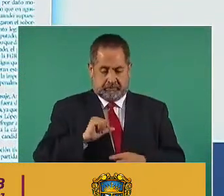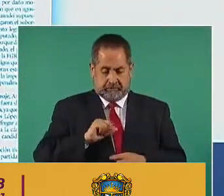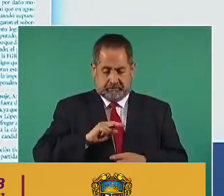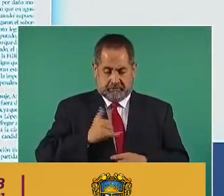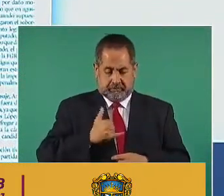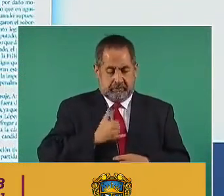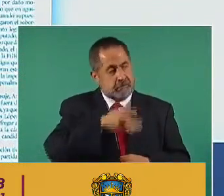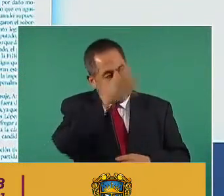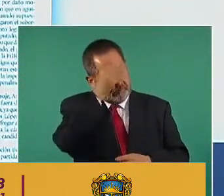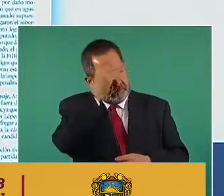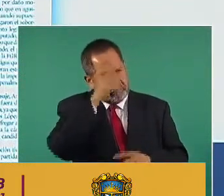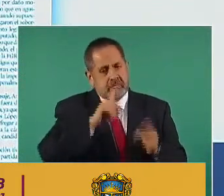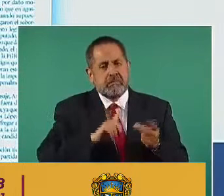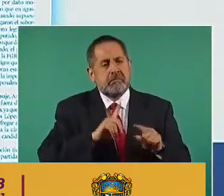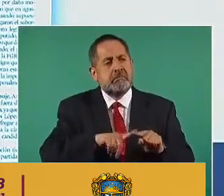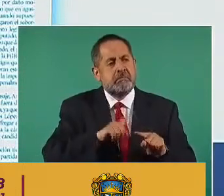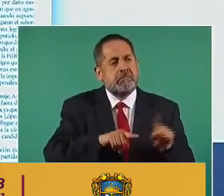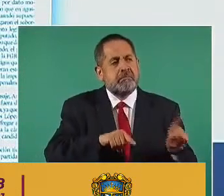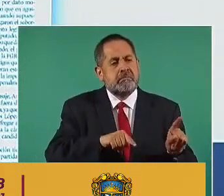Esto para los jóvenes